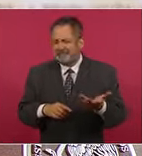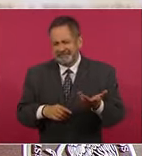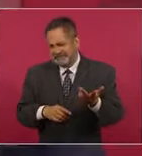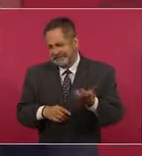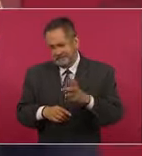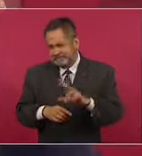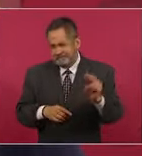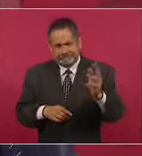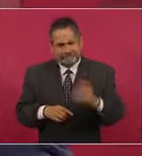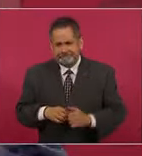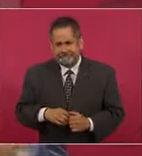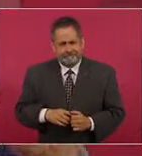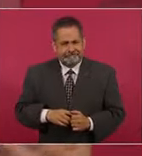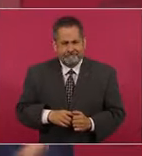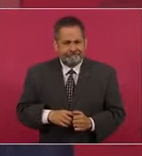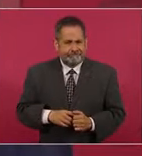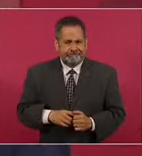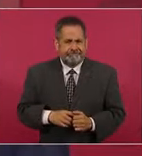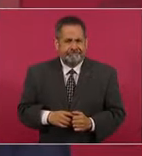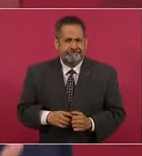A veces